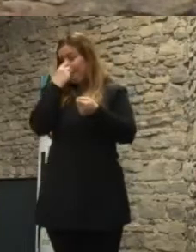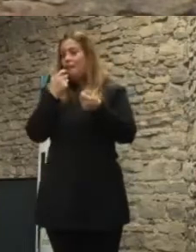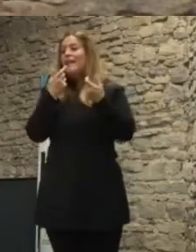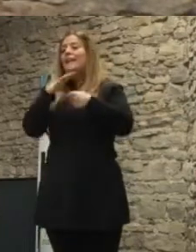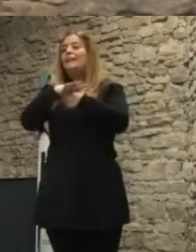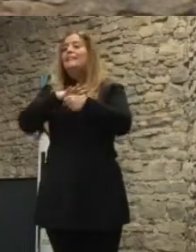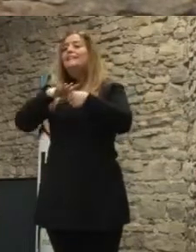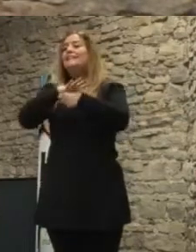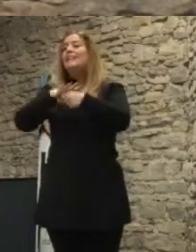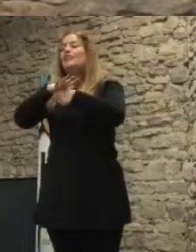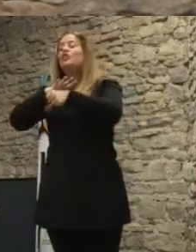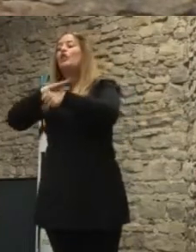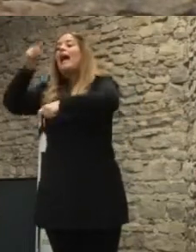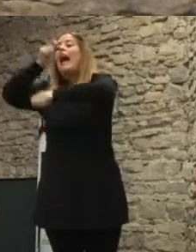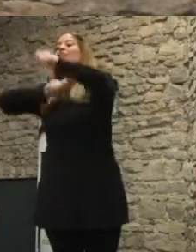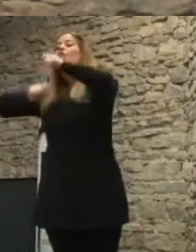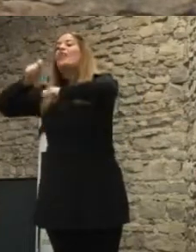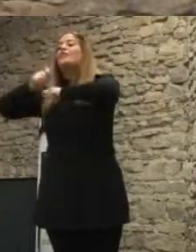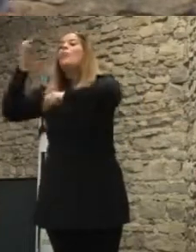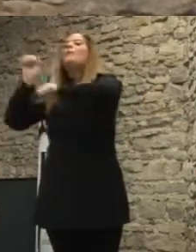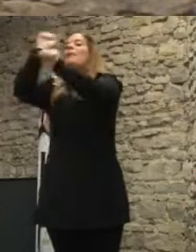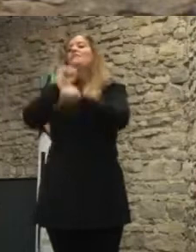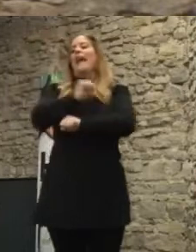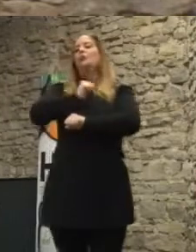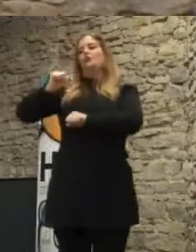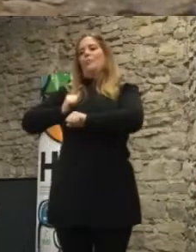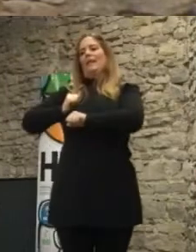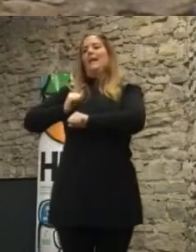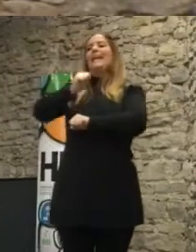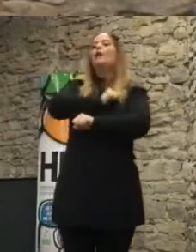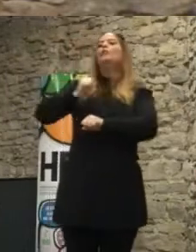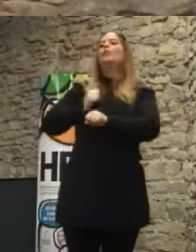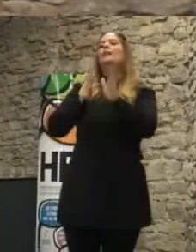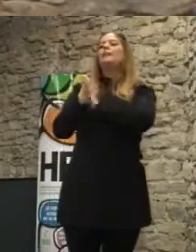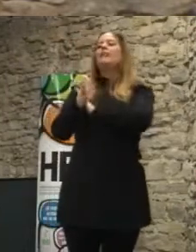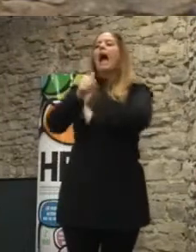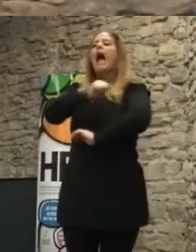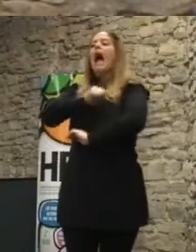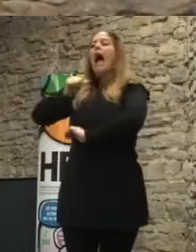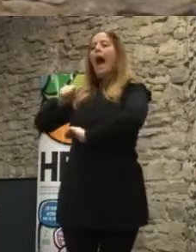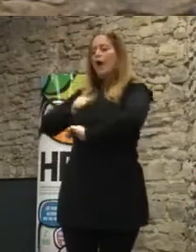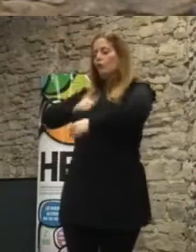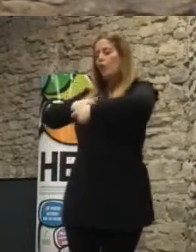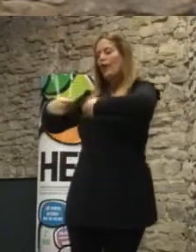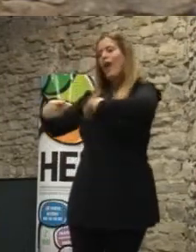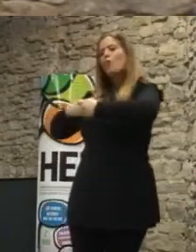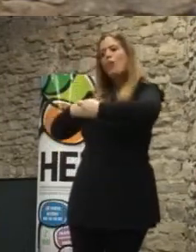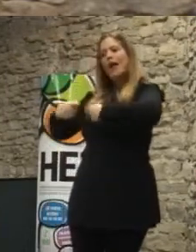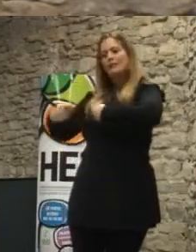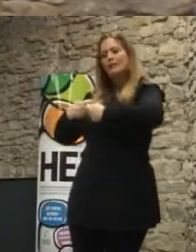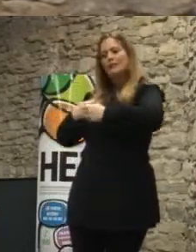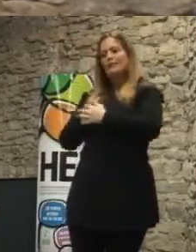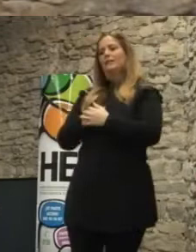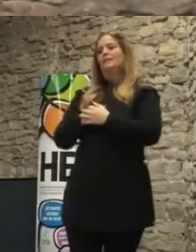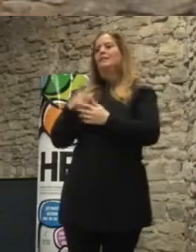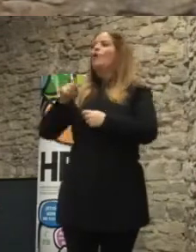que defender su autonomía y su autonomía tiene que ver con autorregularse, no que venga otro desde fuera, sea el Estado